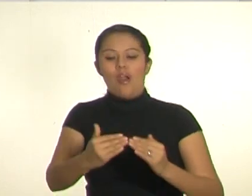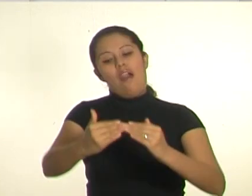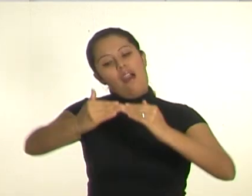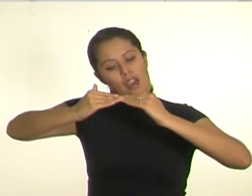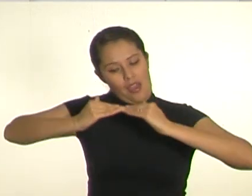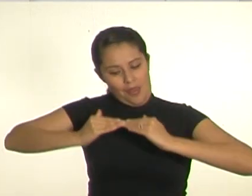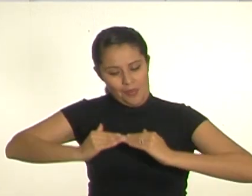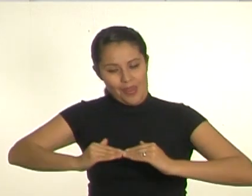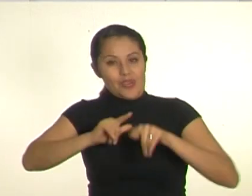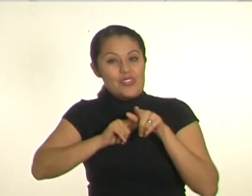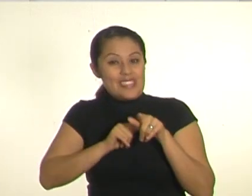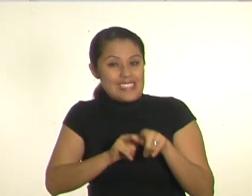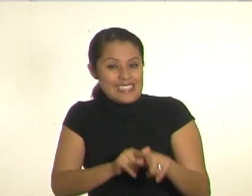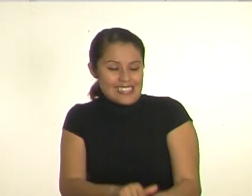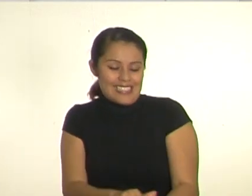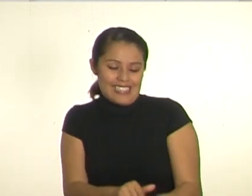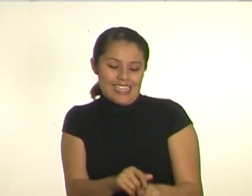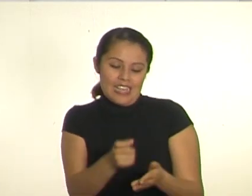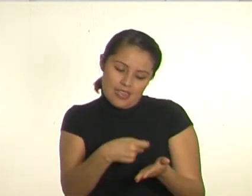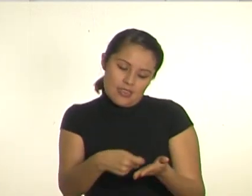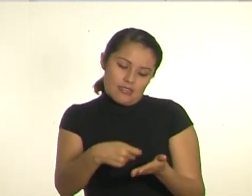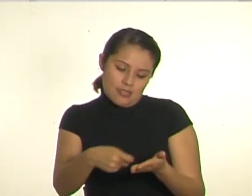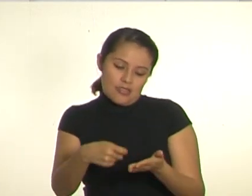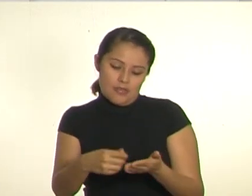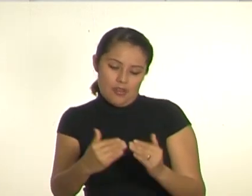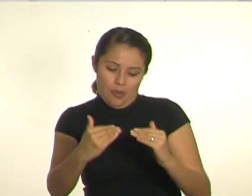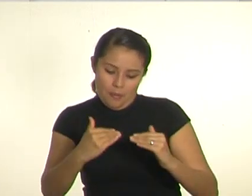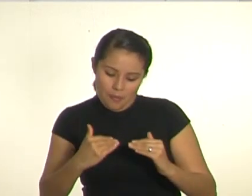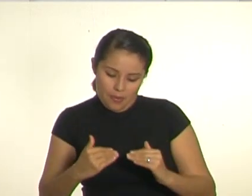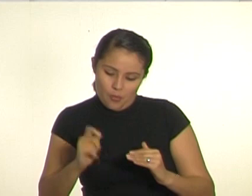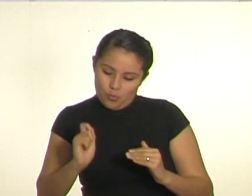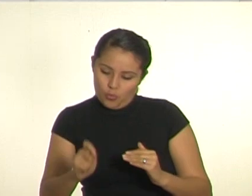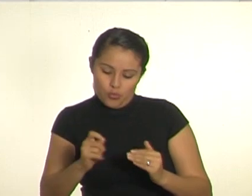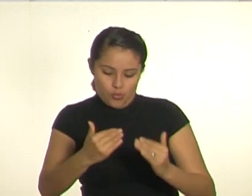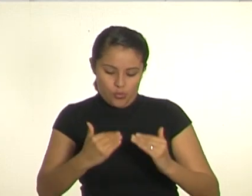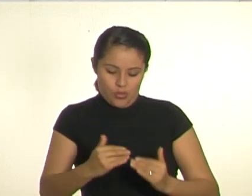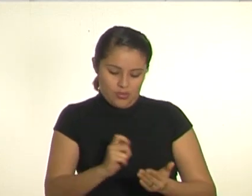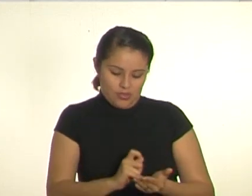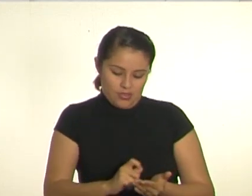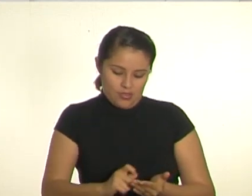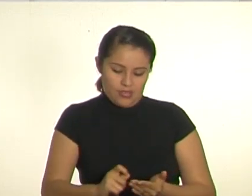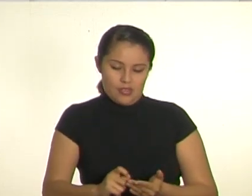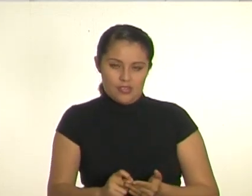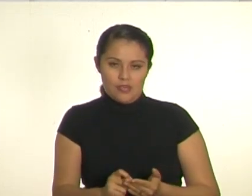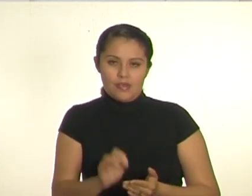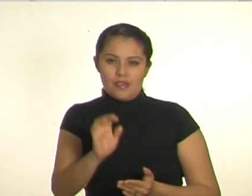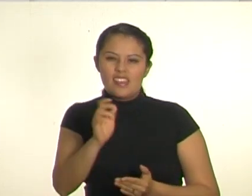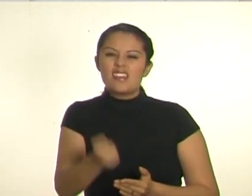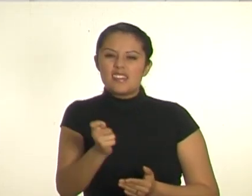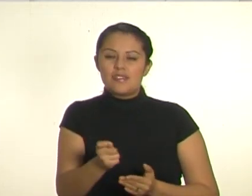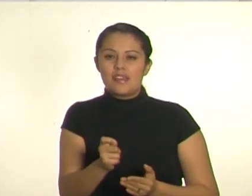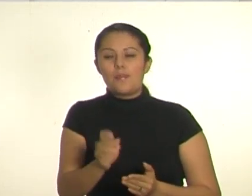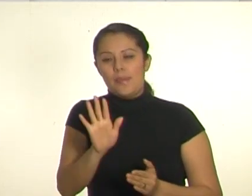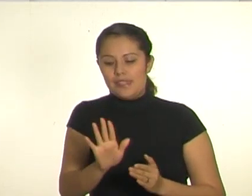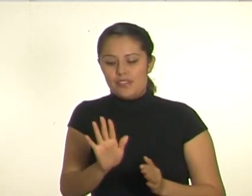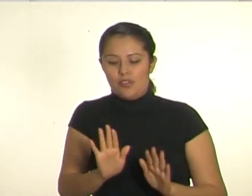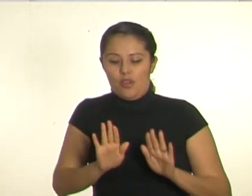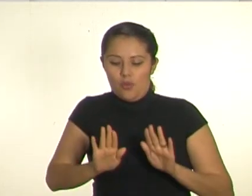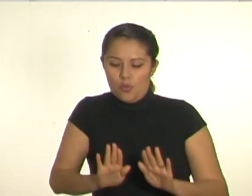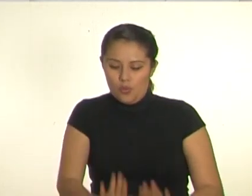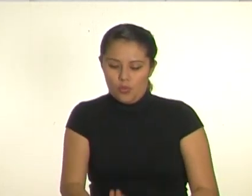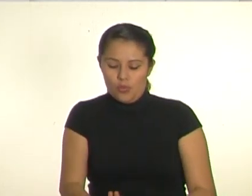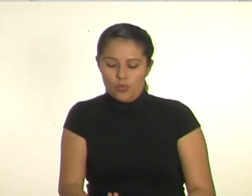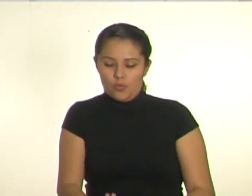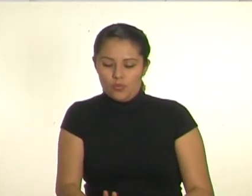escrito. Esto nos va a permitir dar una pausa, respirar y continuar con la lectura.